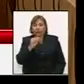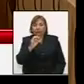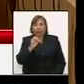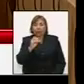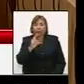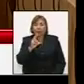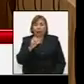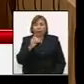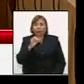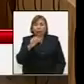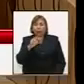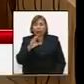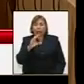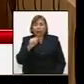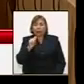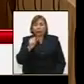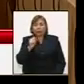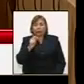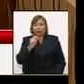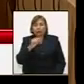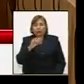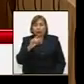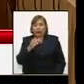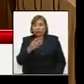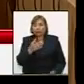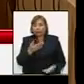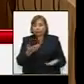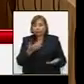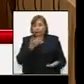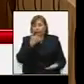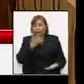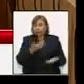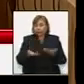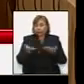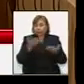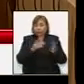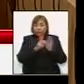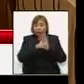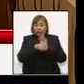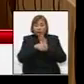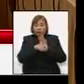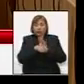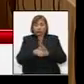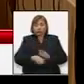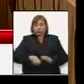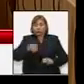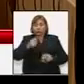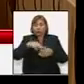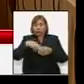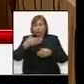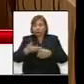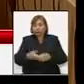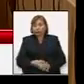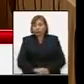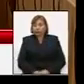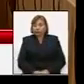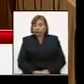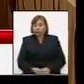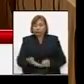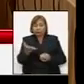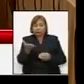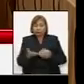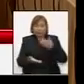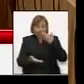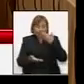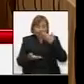Ordinola Castillo, va a ingresar en unos minutos más el siguiente invitado, que es